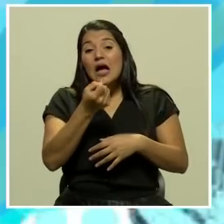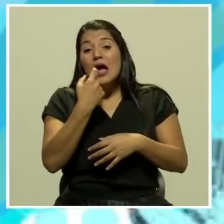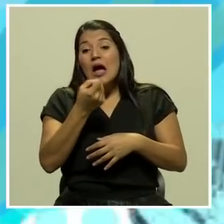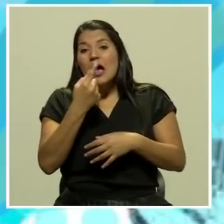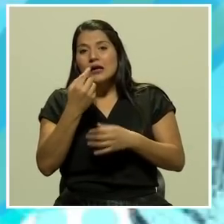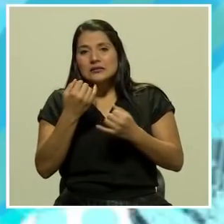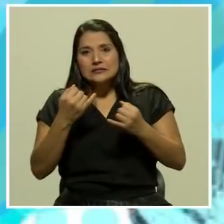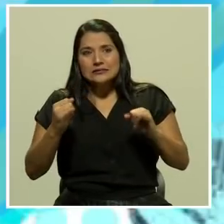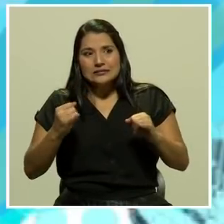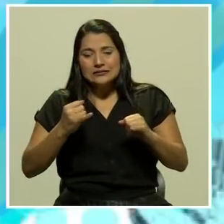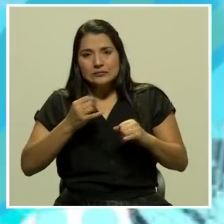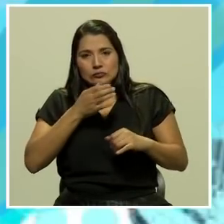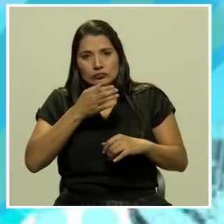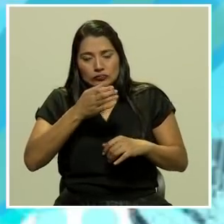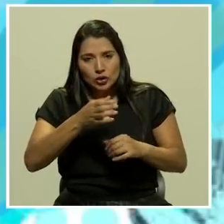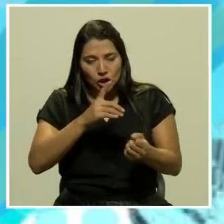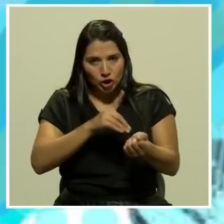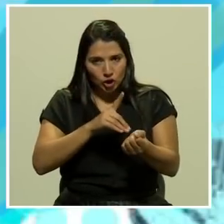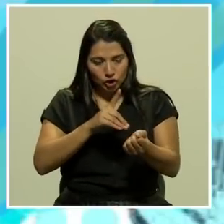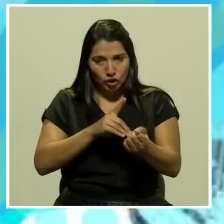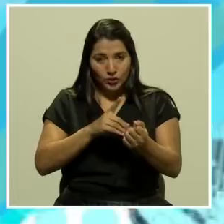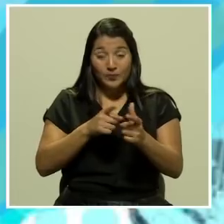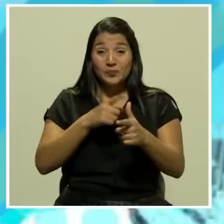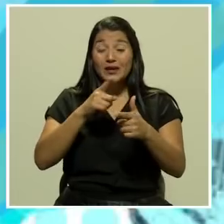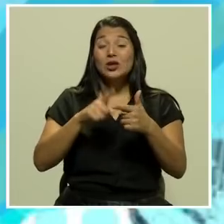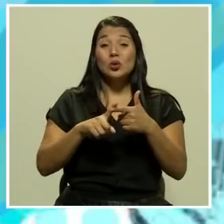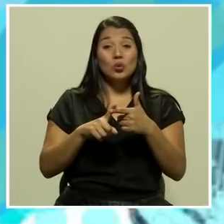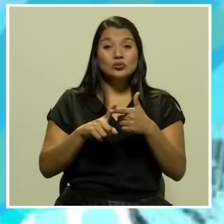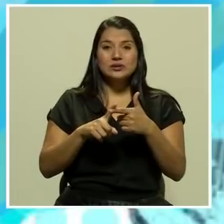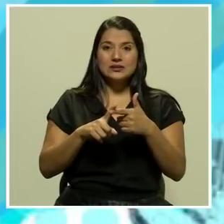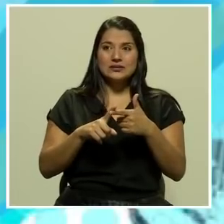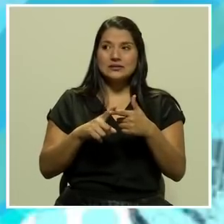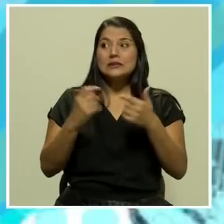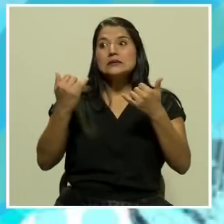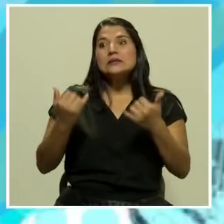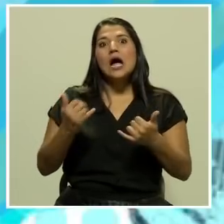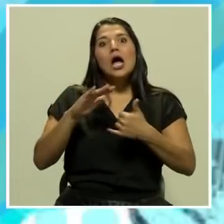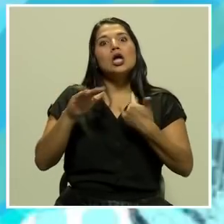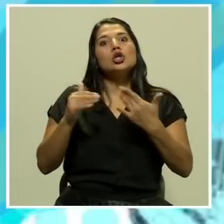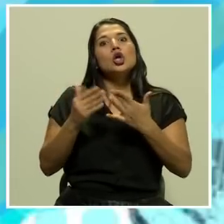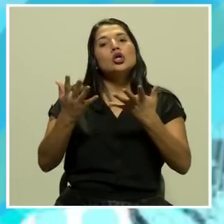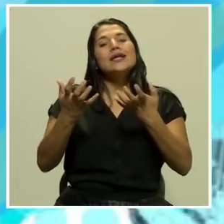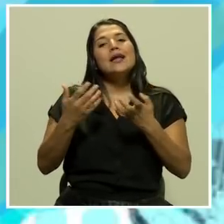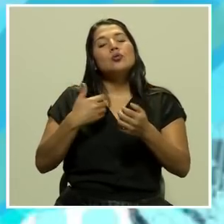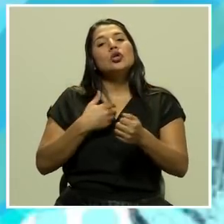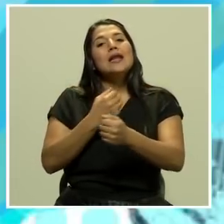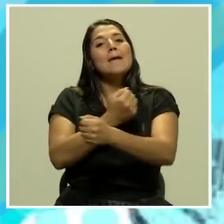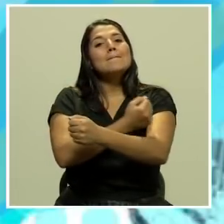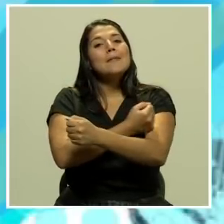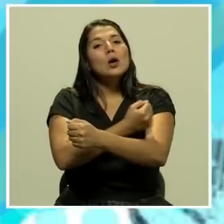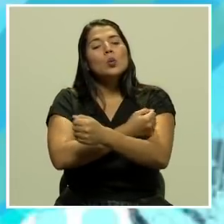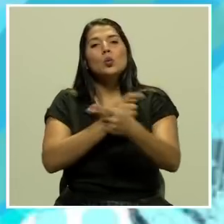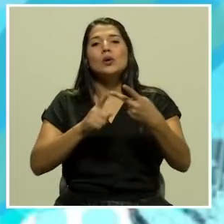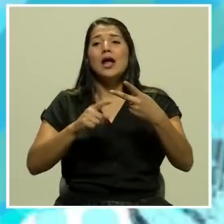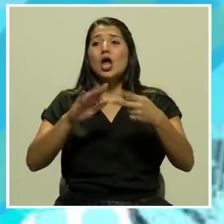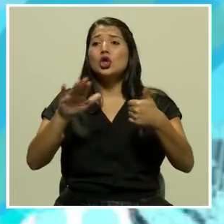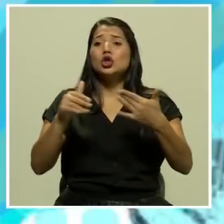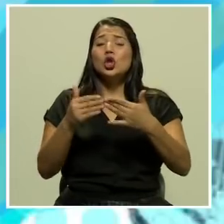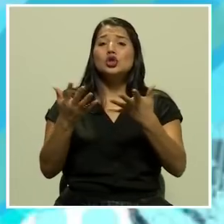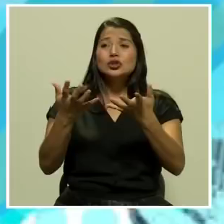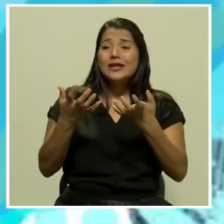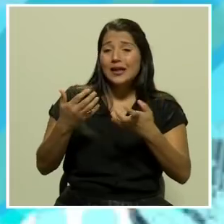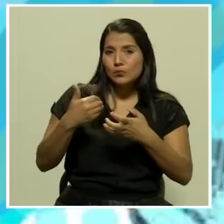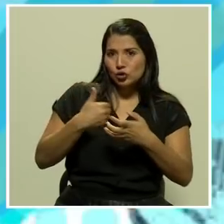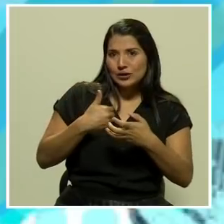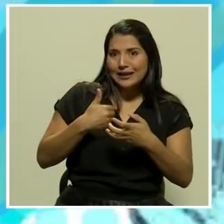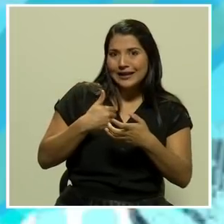está vendiéndole ilusiones a la gente porque todos queremos tener la vacuna ya, todos queremos tener el tratamiento preventivo para que no me dé ni a